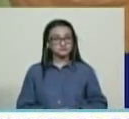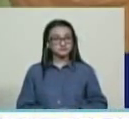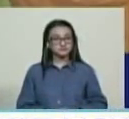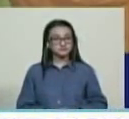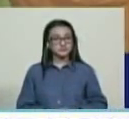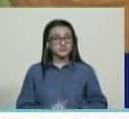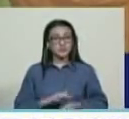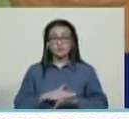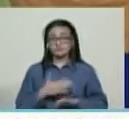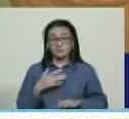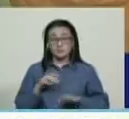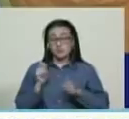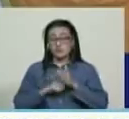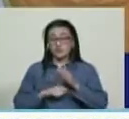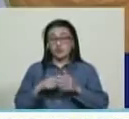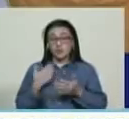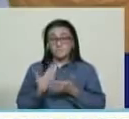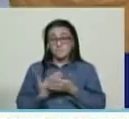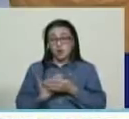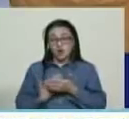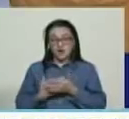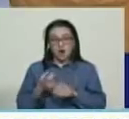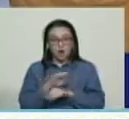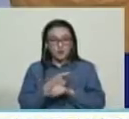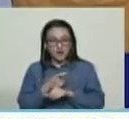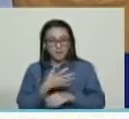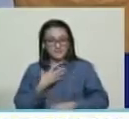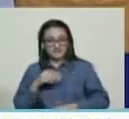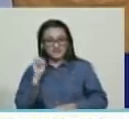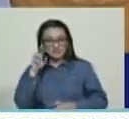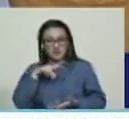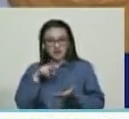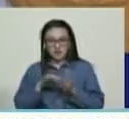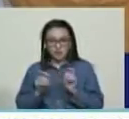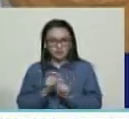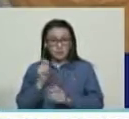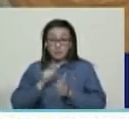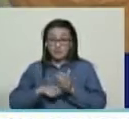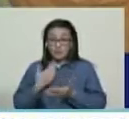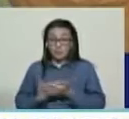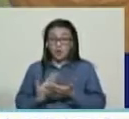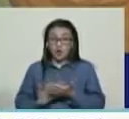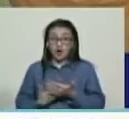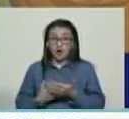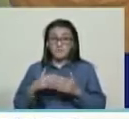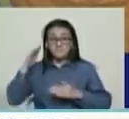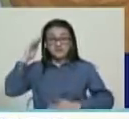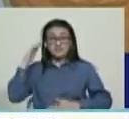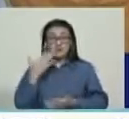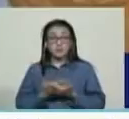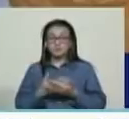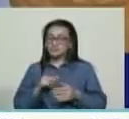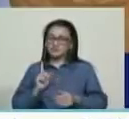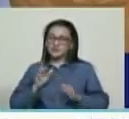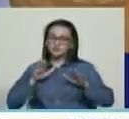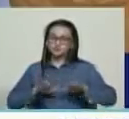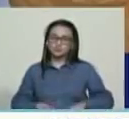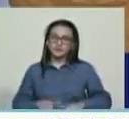porque no podían mojarse ni la gobernadora, ni el presidente de la Asamblea Nacional Constituyente, ni los militares, ni nadie. Hay que suspender el